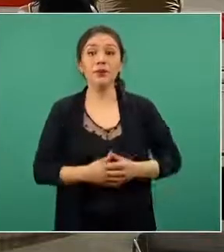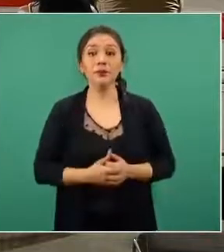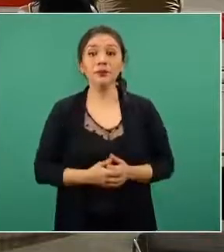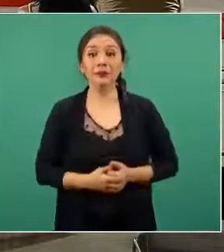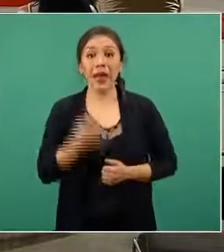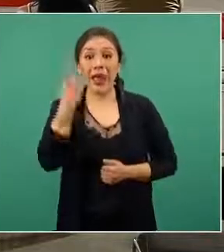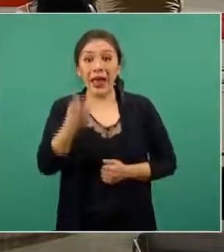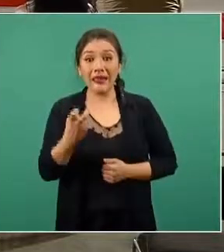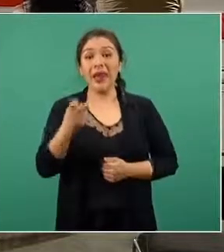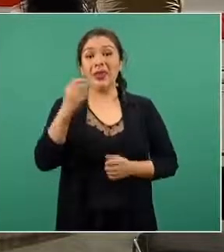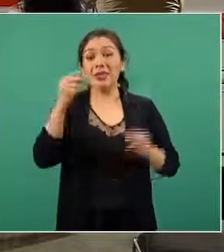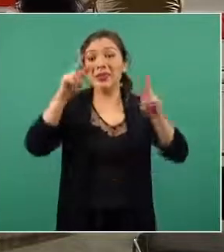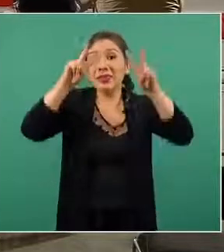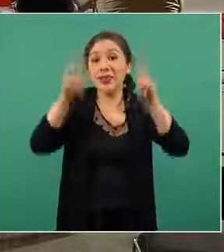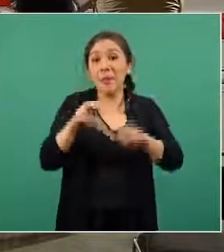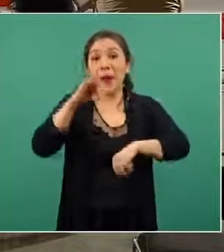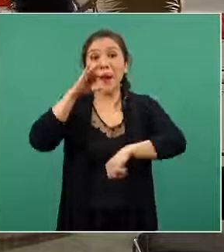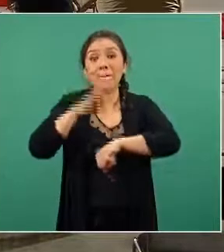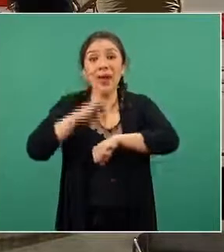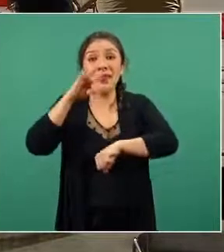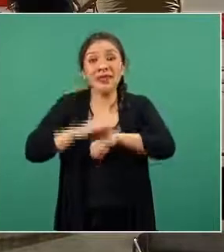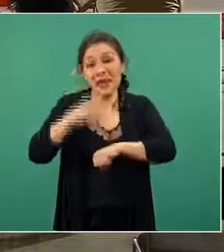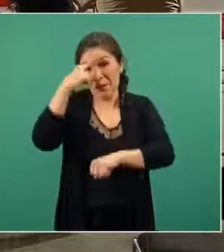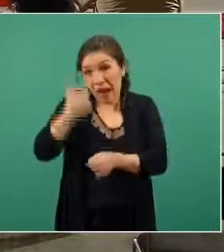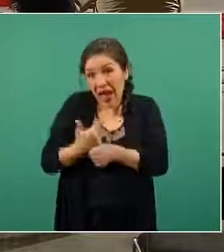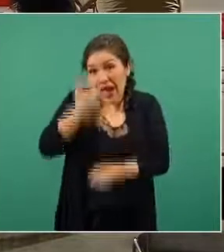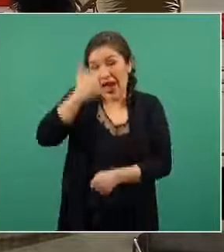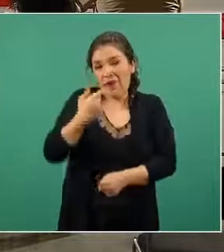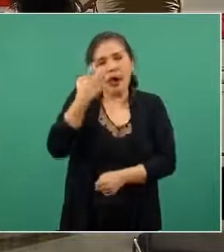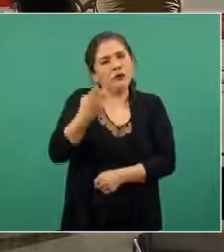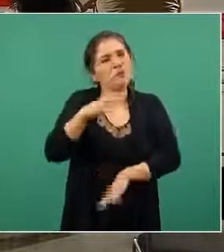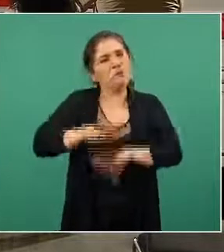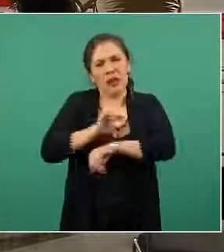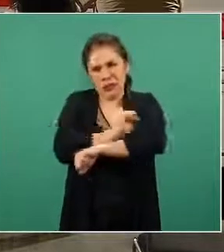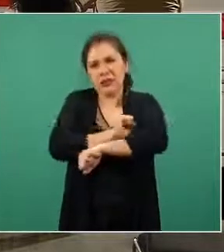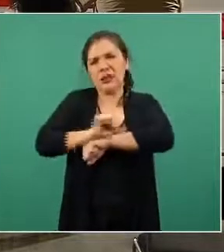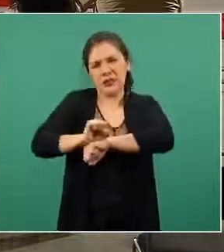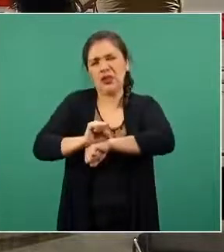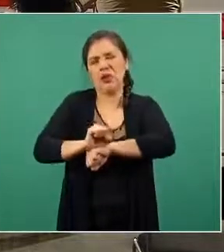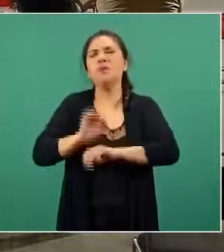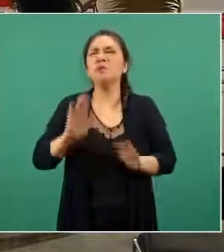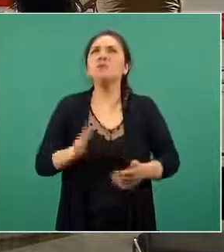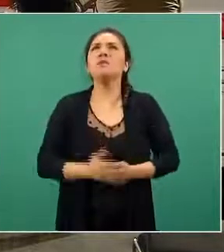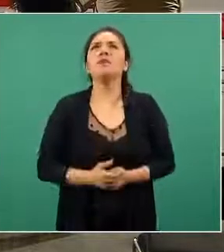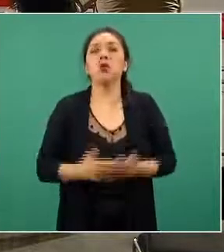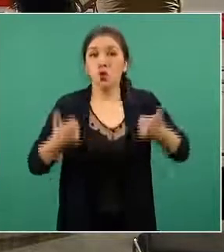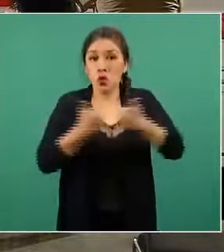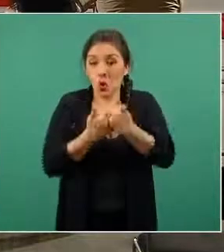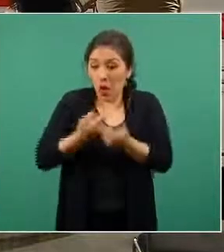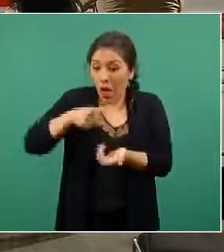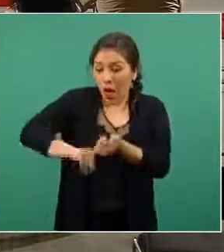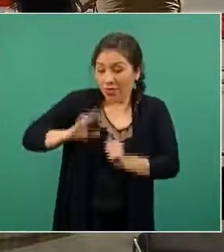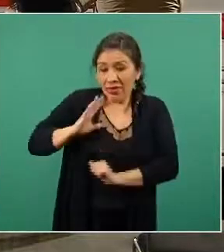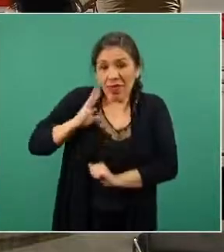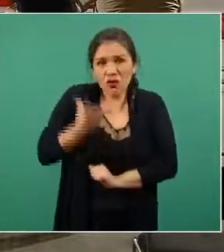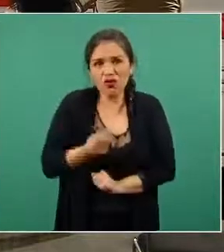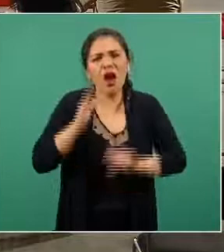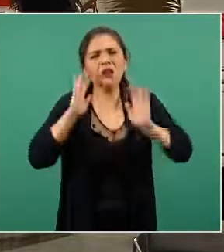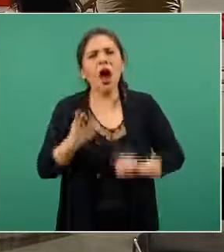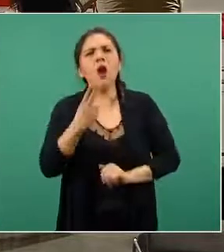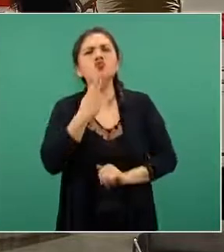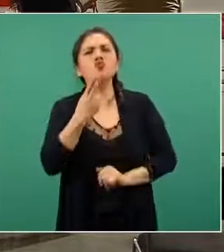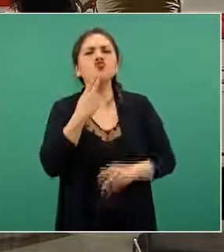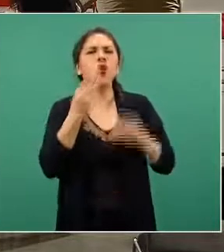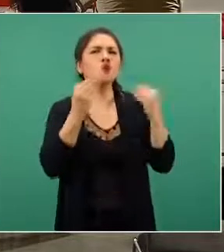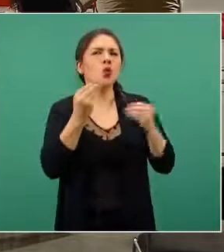la parte de medicina crítica es relativamente sencillo. ¿Y esto por qué? Porque tecnológicamente utilizamos una